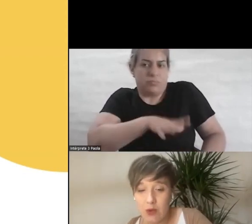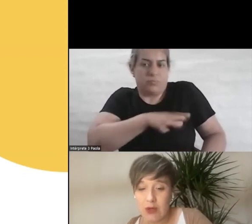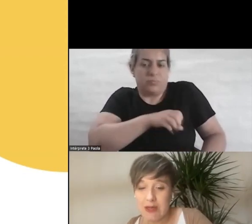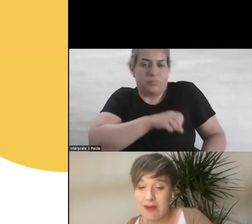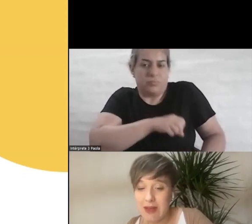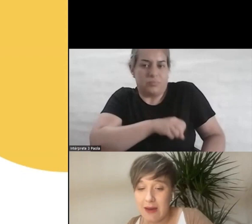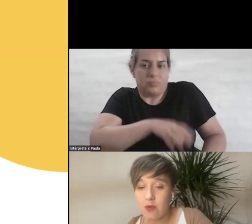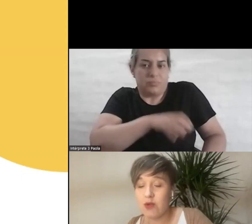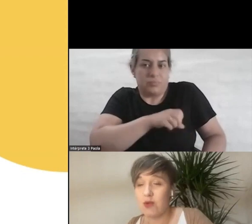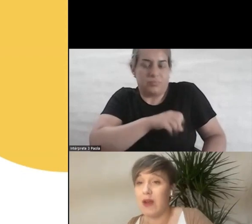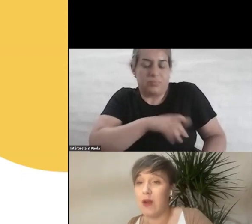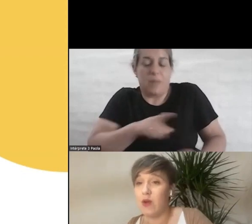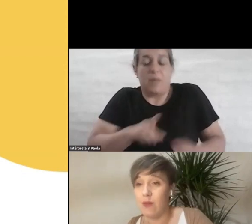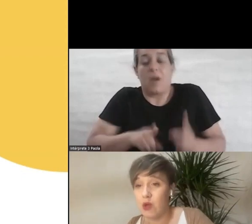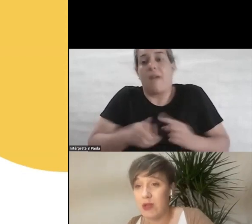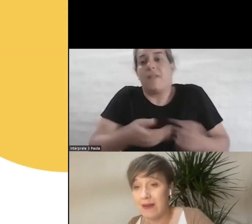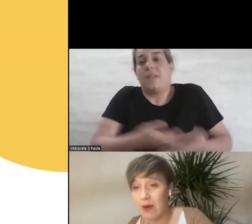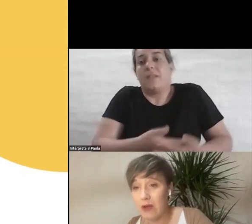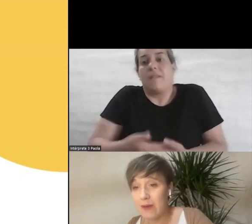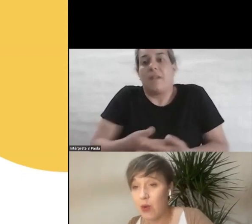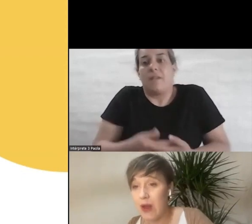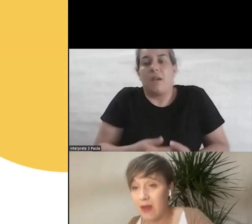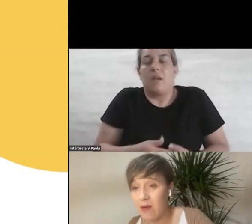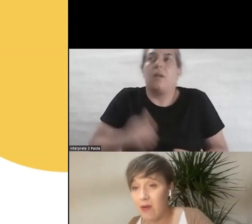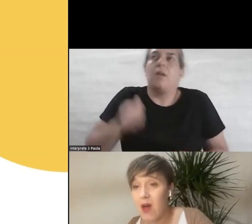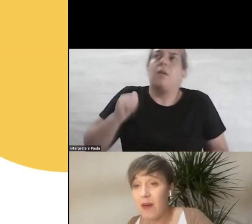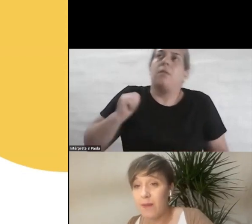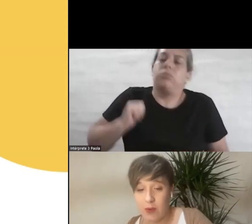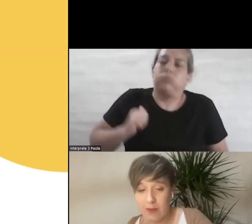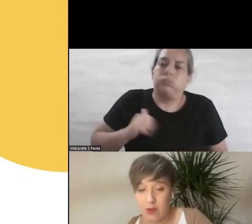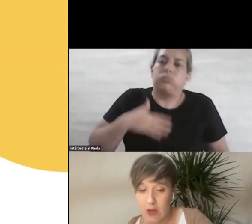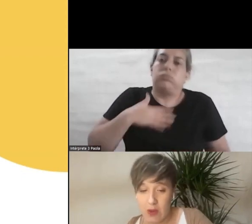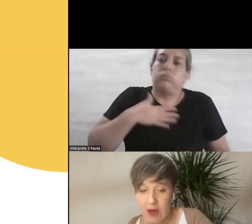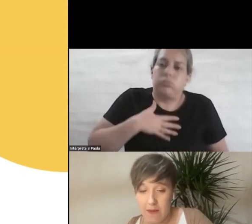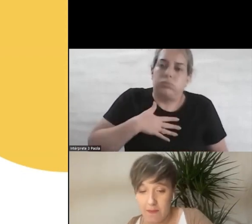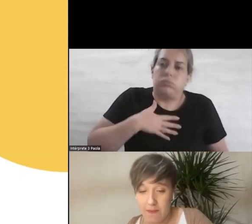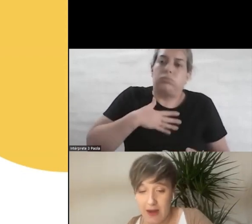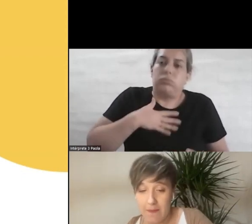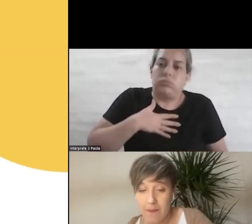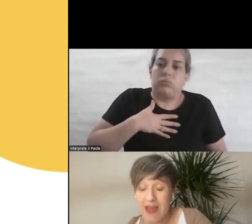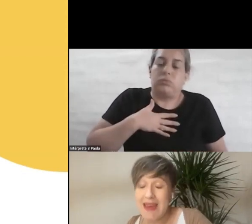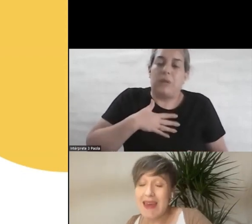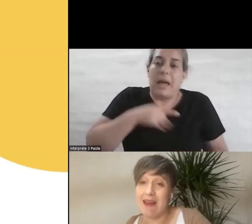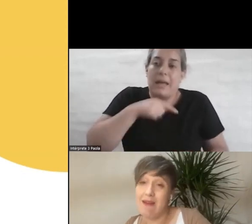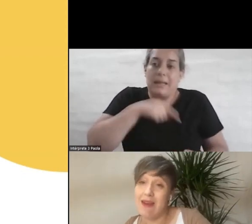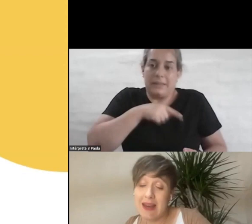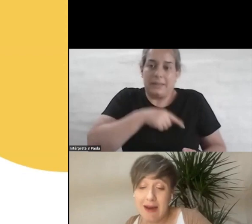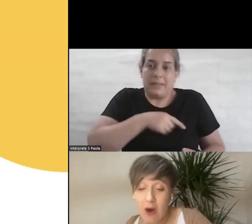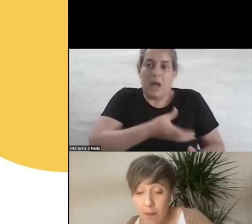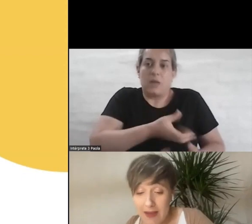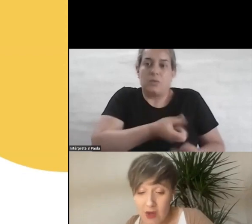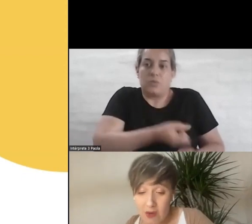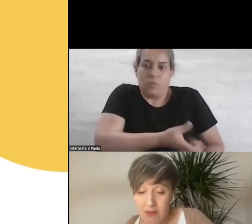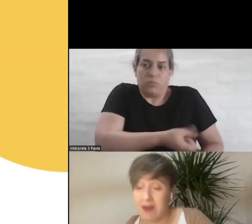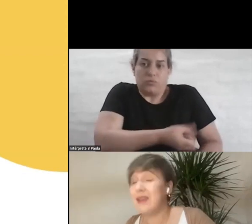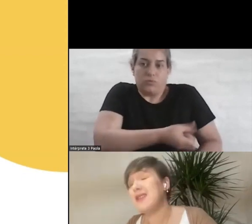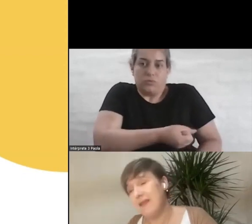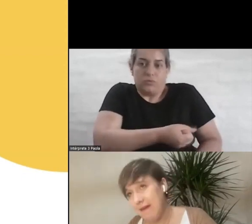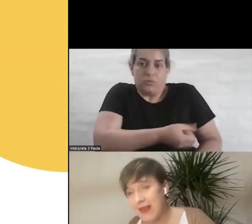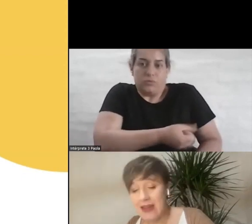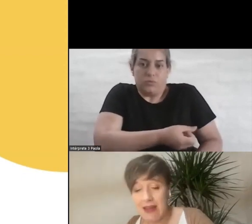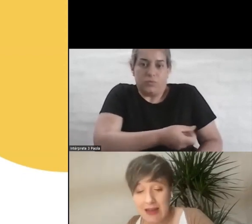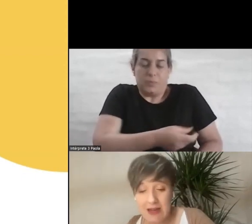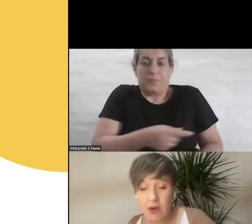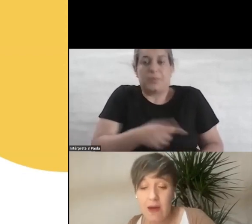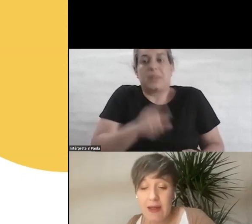cansa mucho, que se fatiga mucho o que le cuesta mucho ese trabajo de estimulación, pues podemos ayudar, ¿vale? Si el bebé tiene bajo peso, que